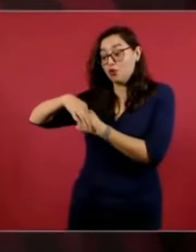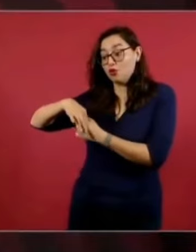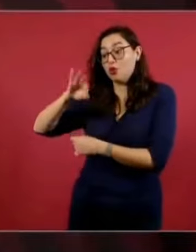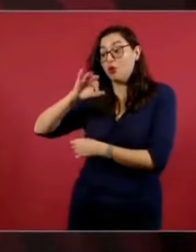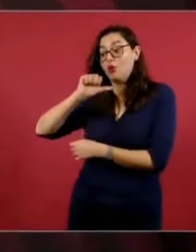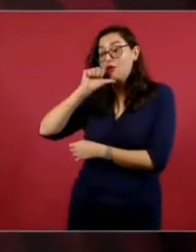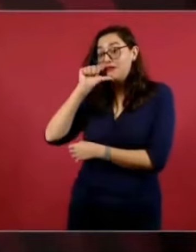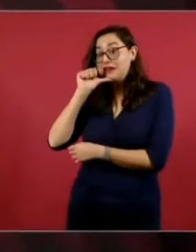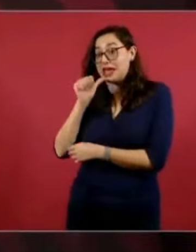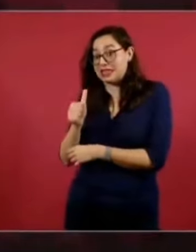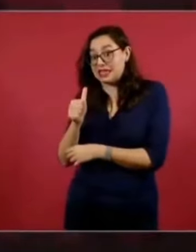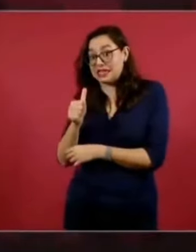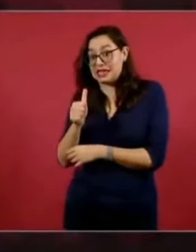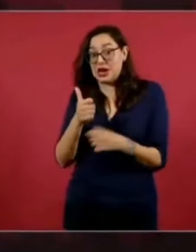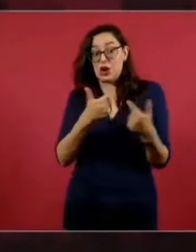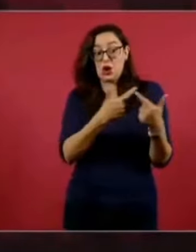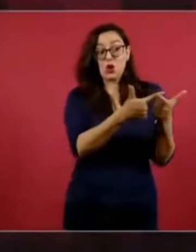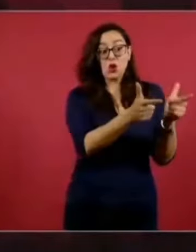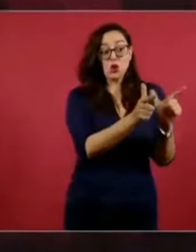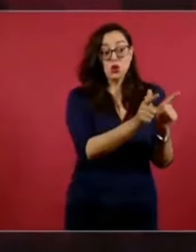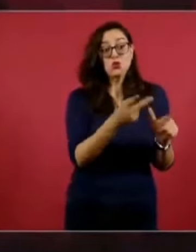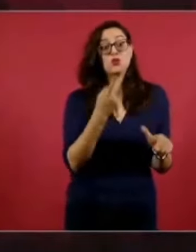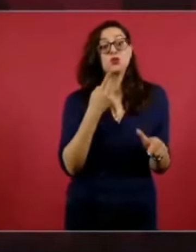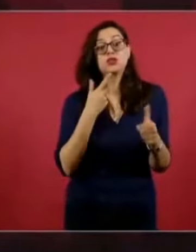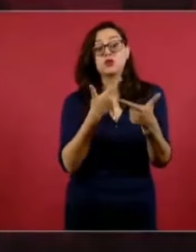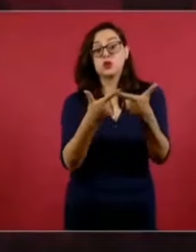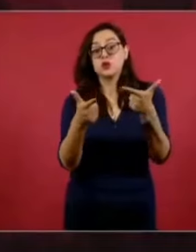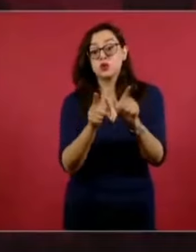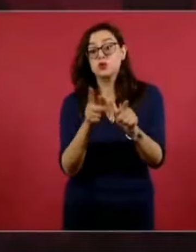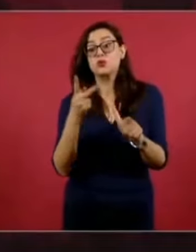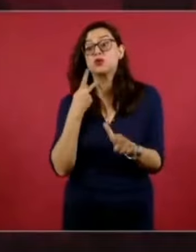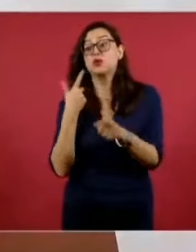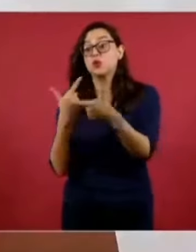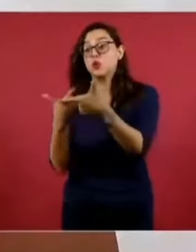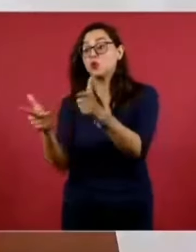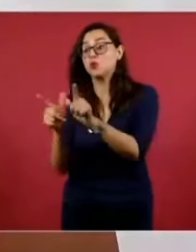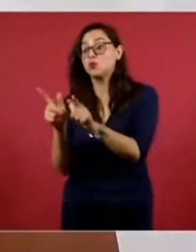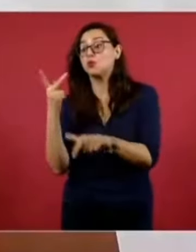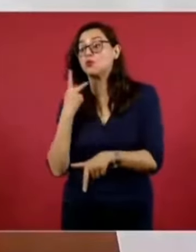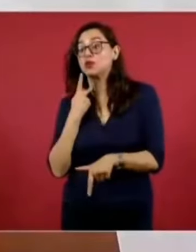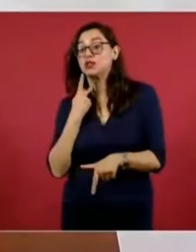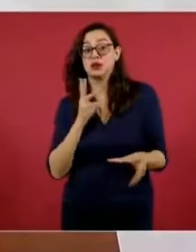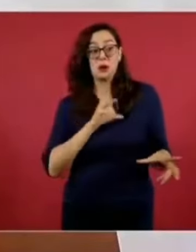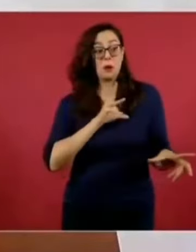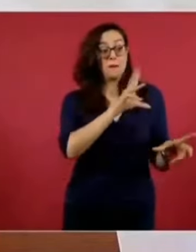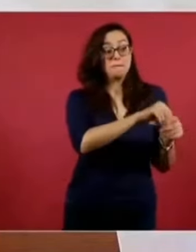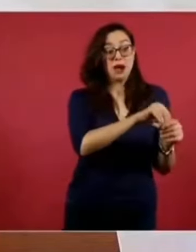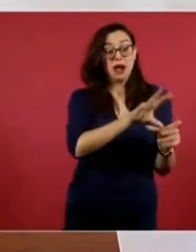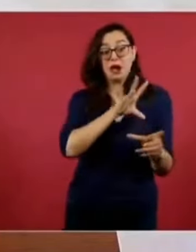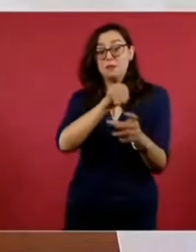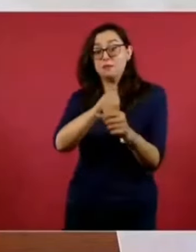partido y pusimos coalición lo que están alegando ahora